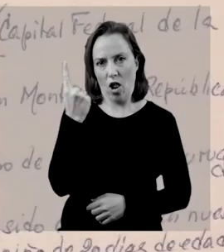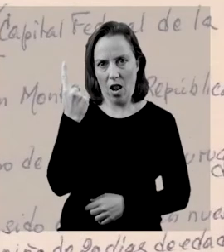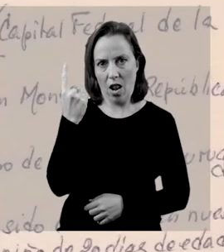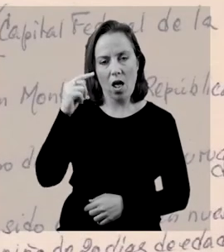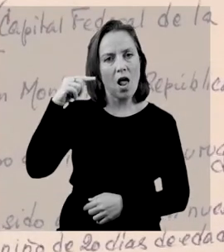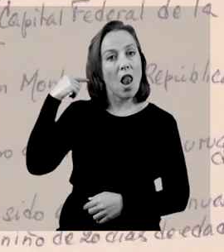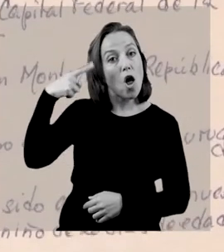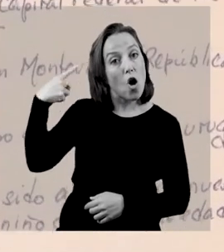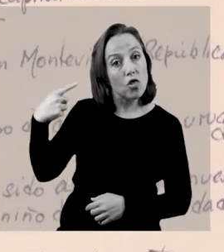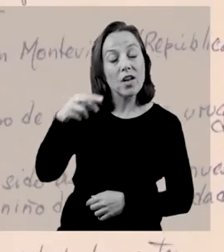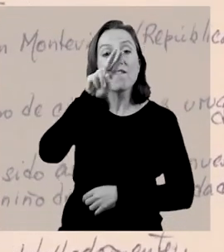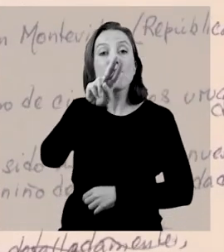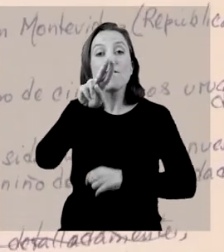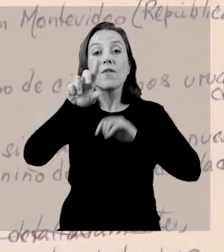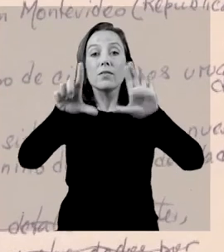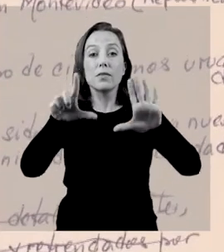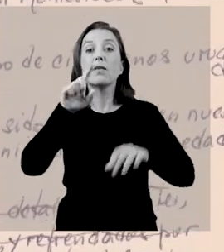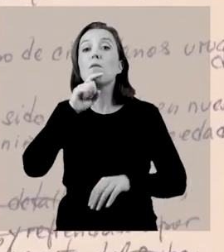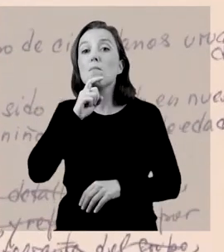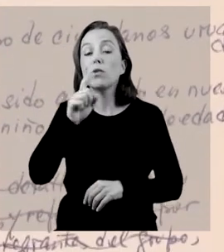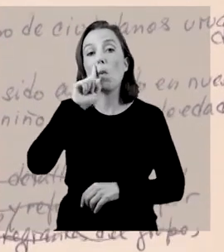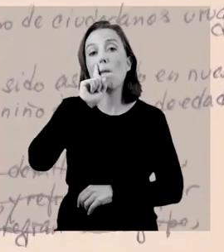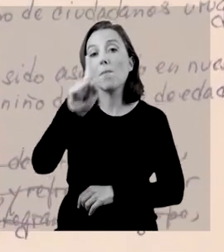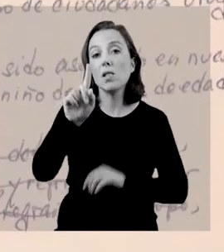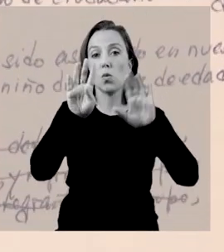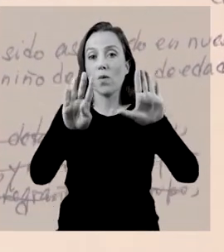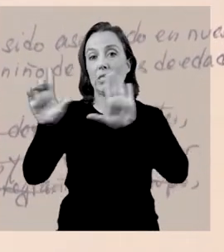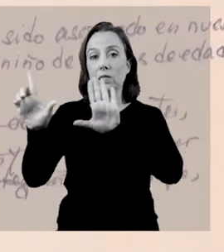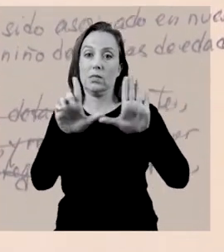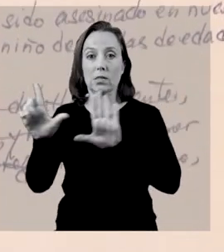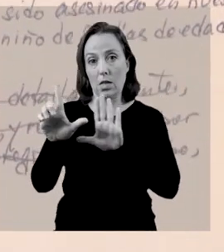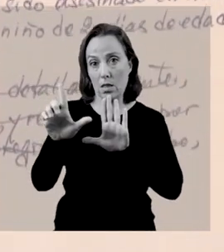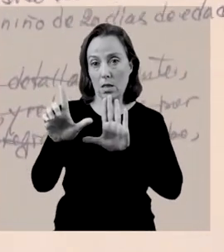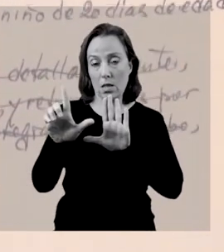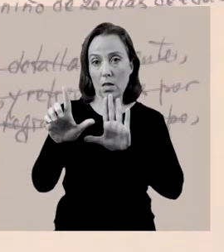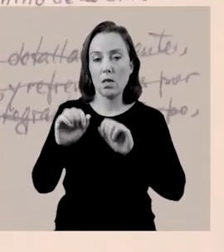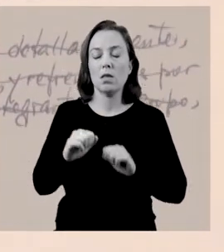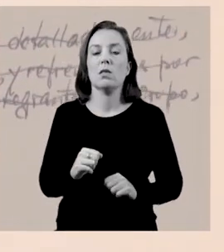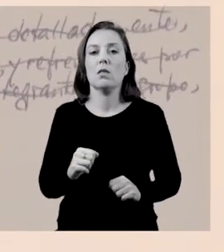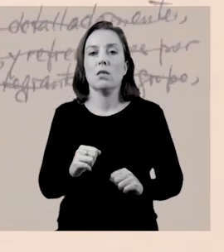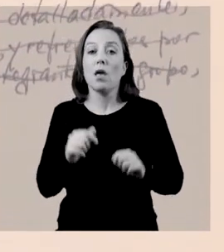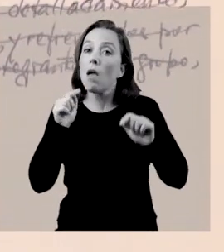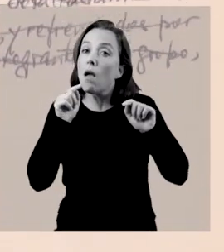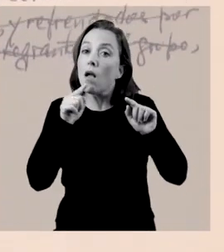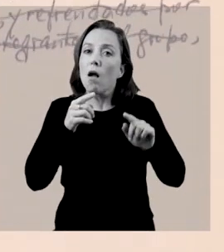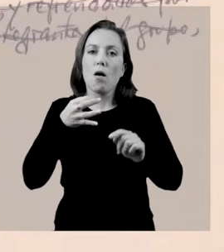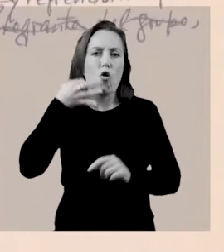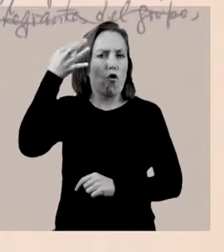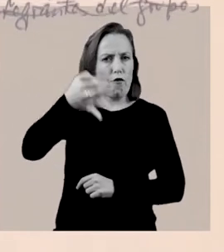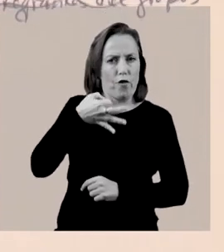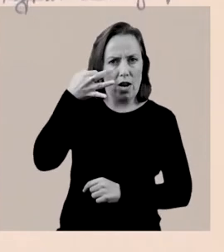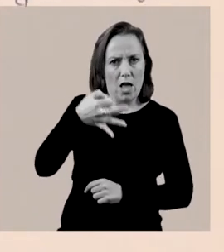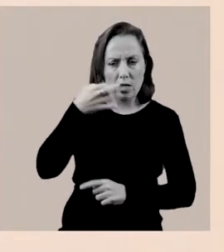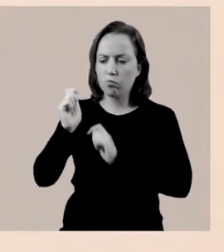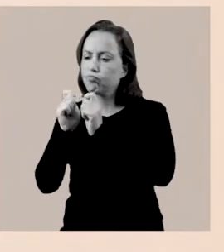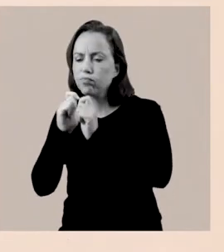el 27 de marzo de 1977. En ese momento se hace una gran conferencia de prensa